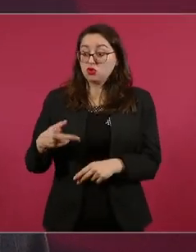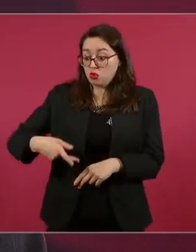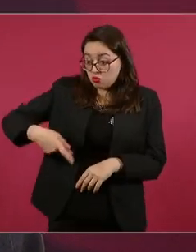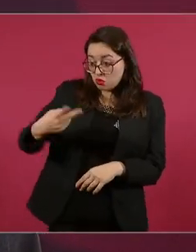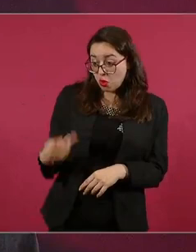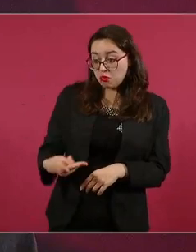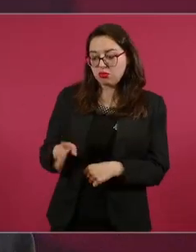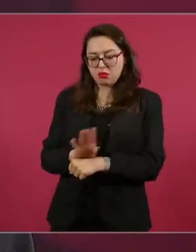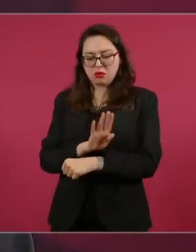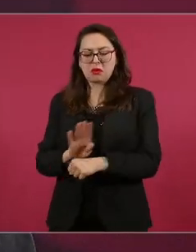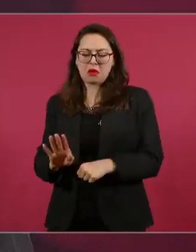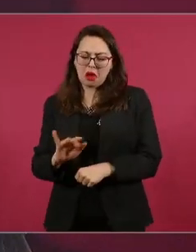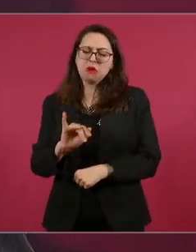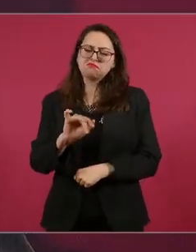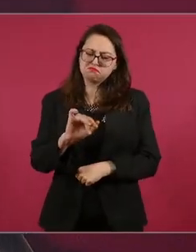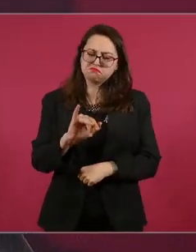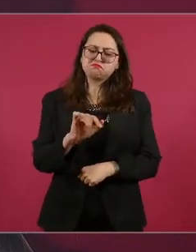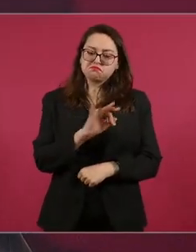Entonces,